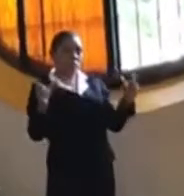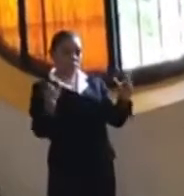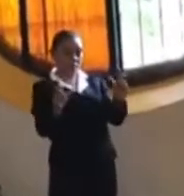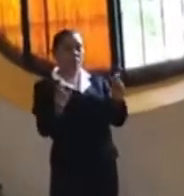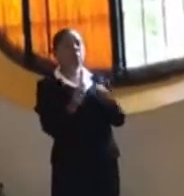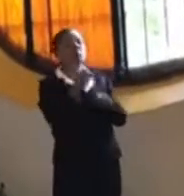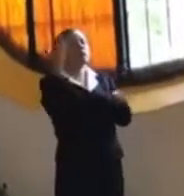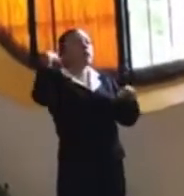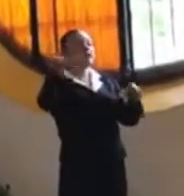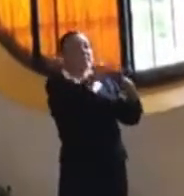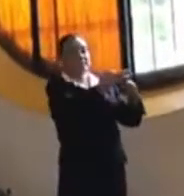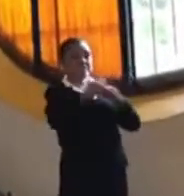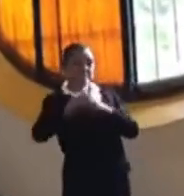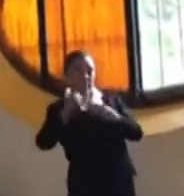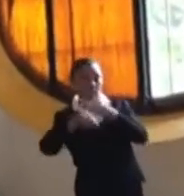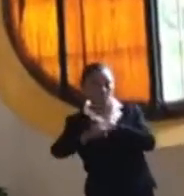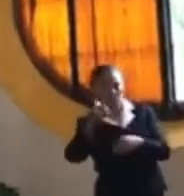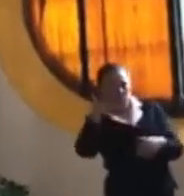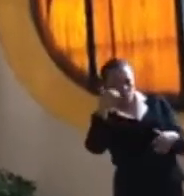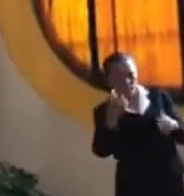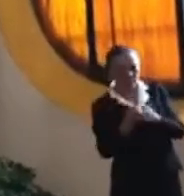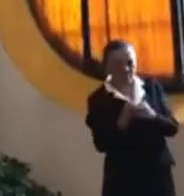sido reducidos notablemente.